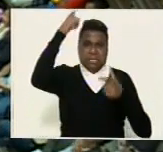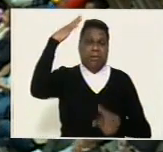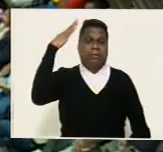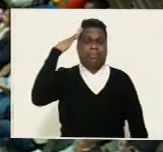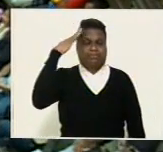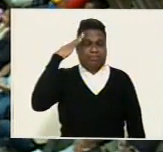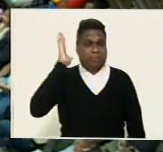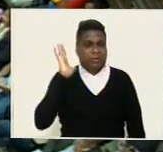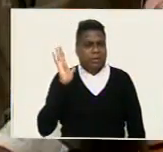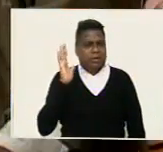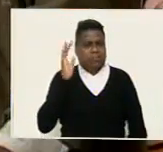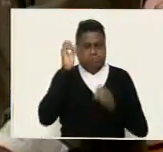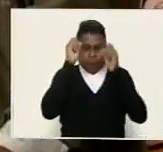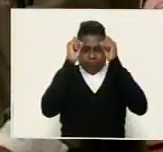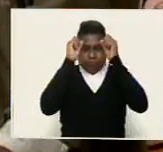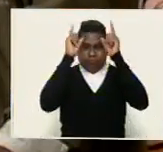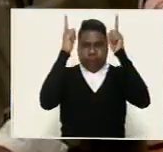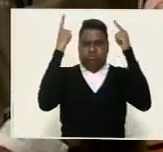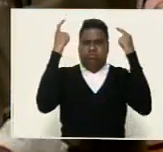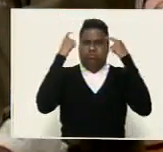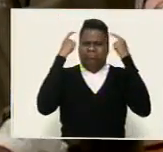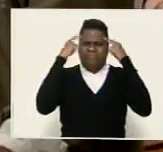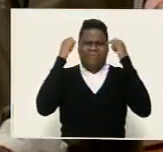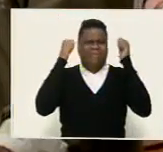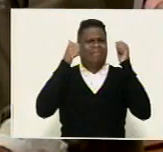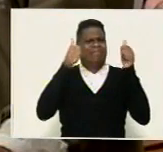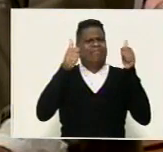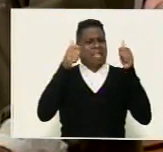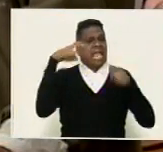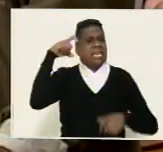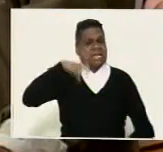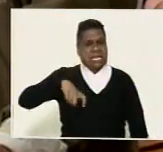su sapiencia, nos planteó que era necesario